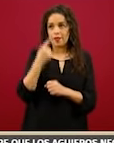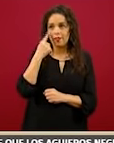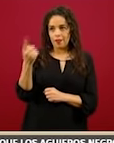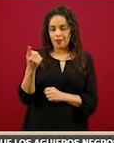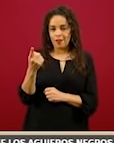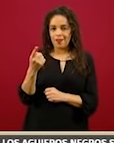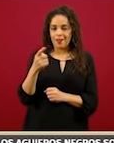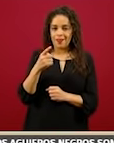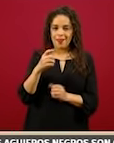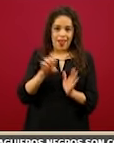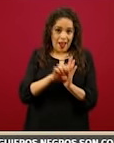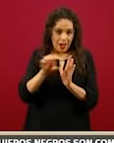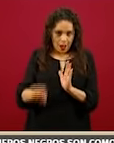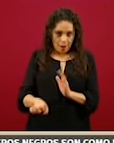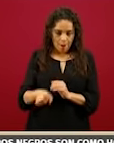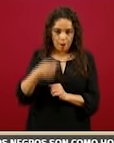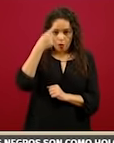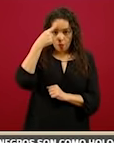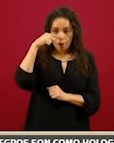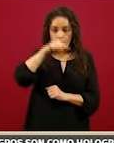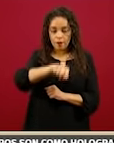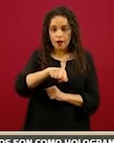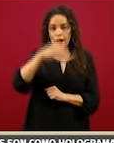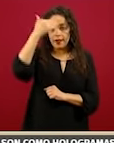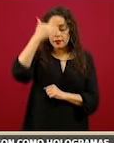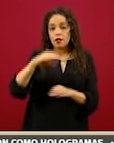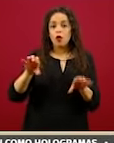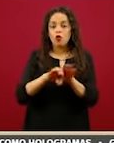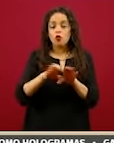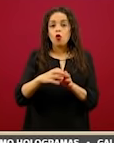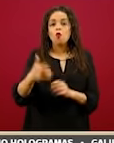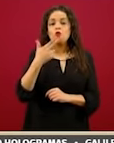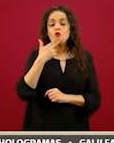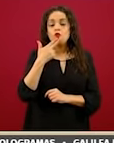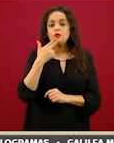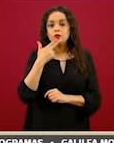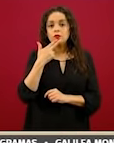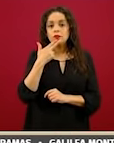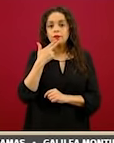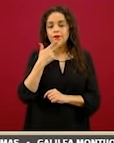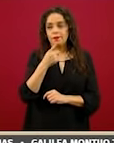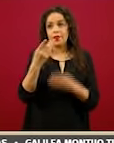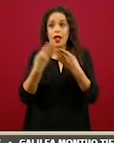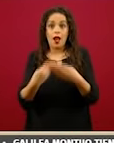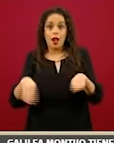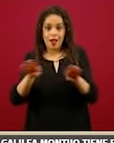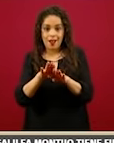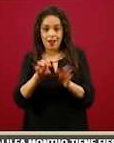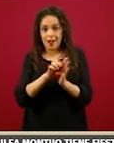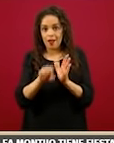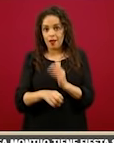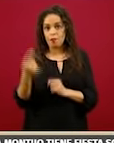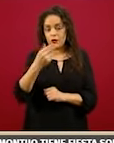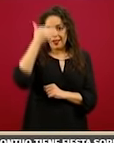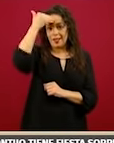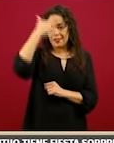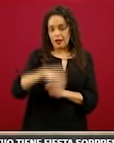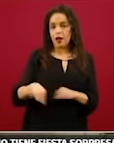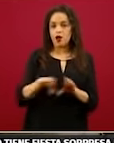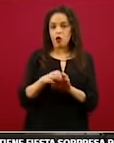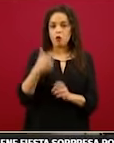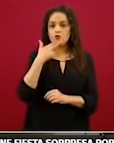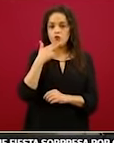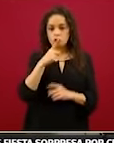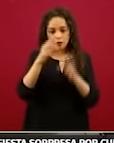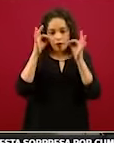cómo colocar y cuáles son estos tips que debemos de tener en nuestras casas para el uso correcto de estos cubrebocas. Y si me pasa